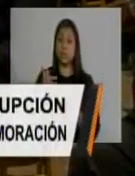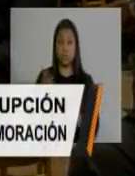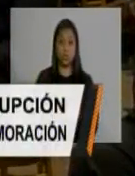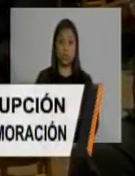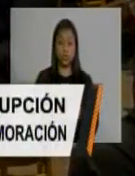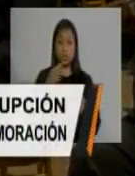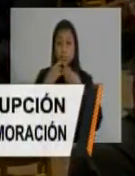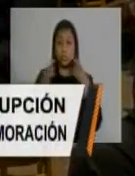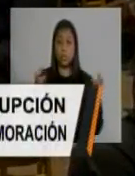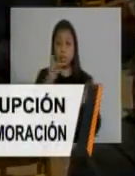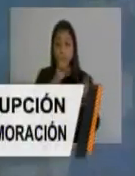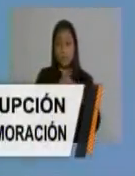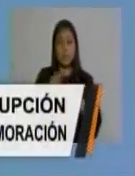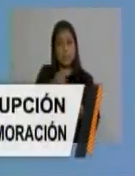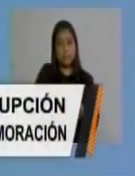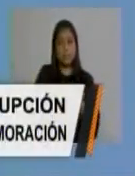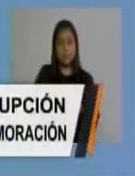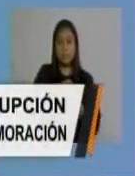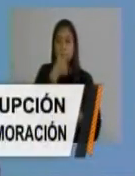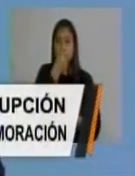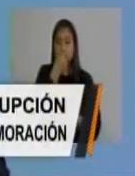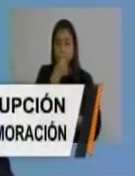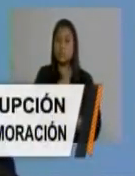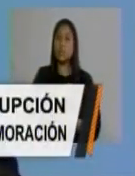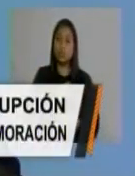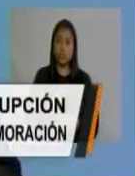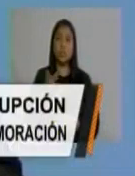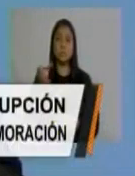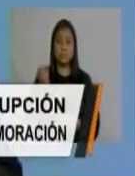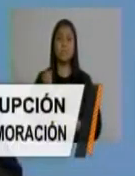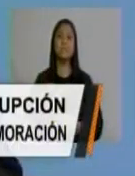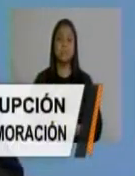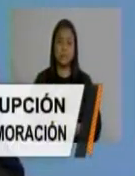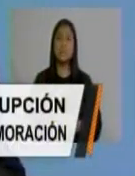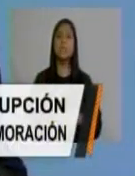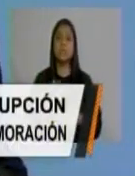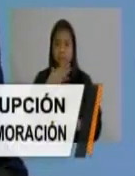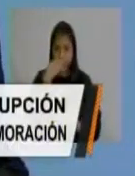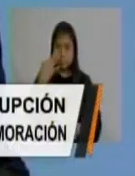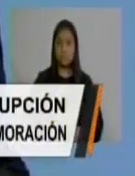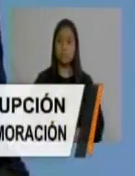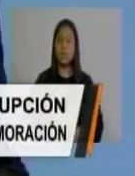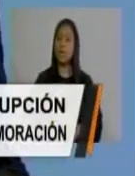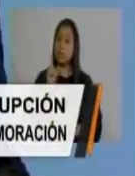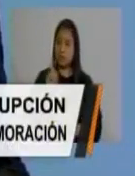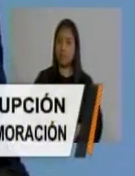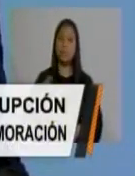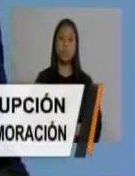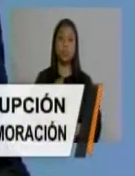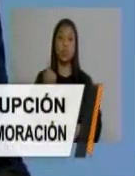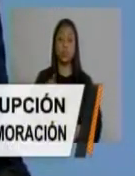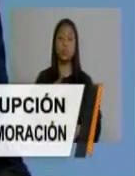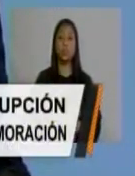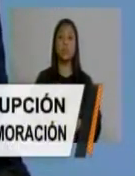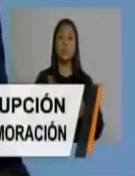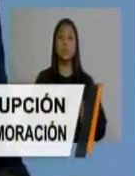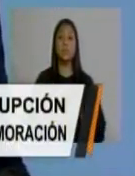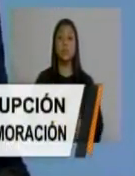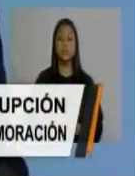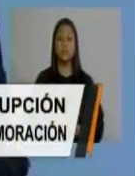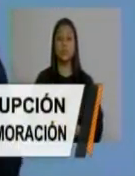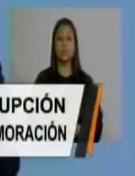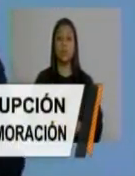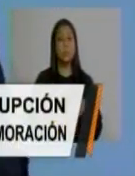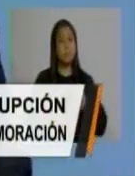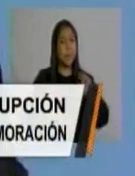pública y el combate a la corrupción son exigencias legítimas que tenemos todos los guatemaltecos.